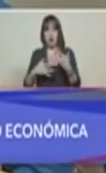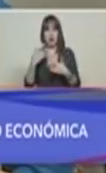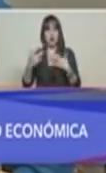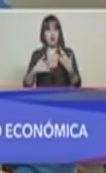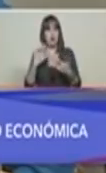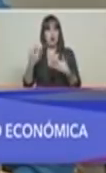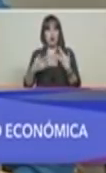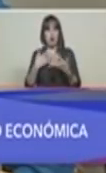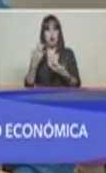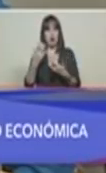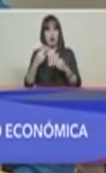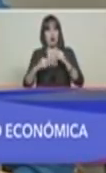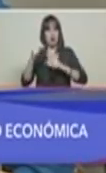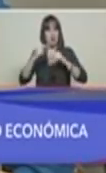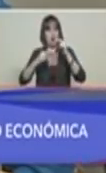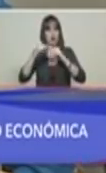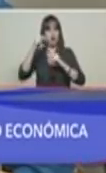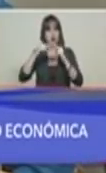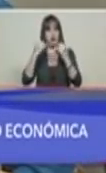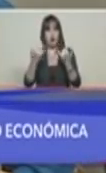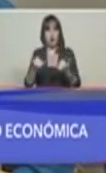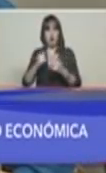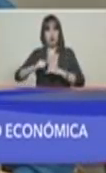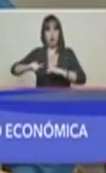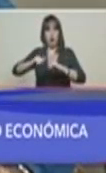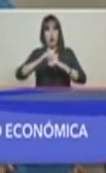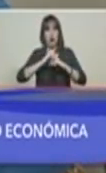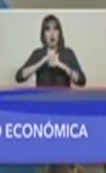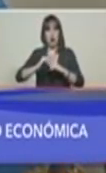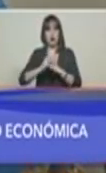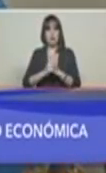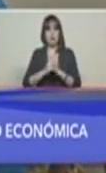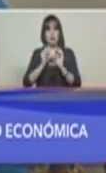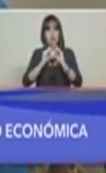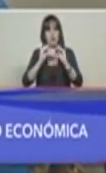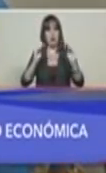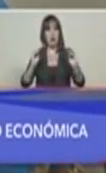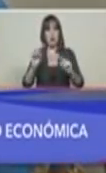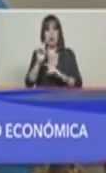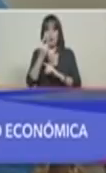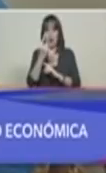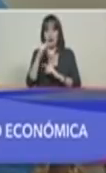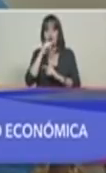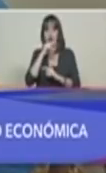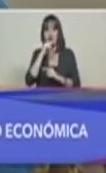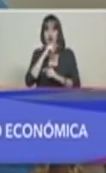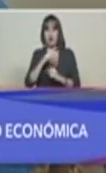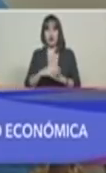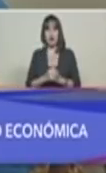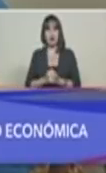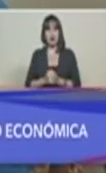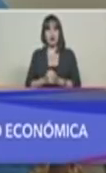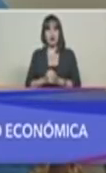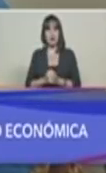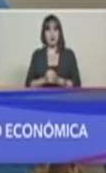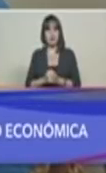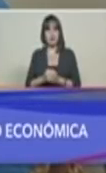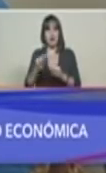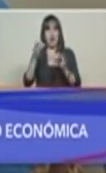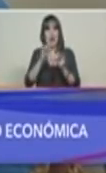estamos construyendo. Ahora, anuncio el 1 de octubre, el